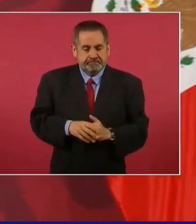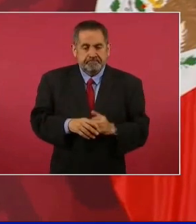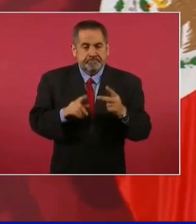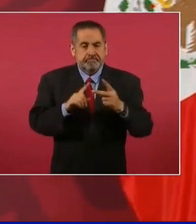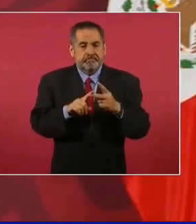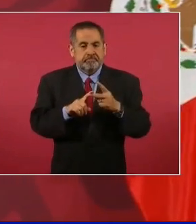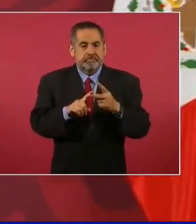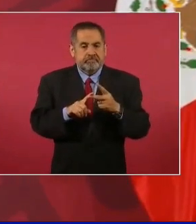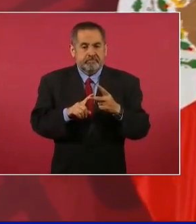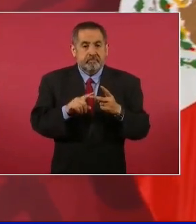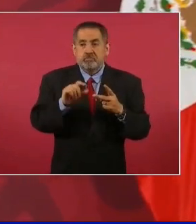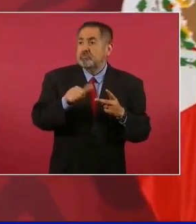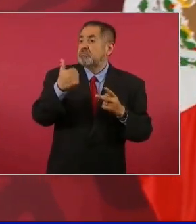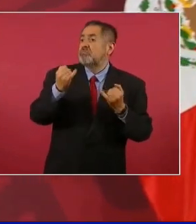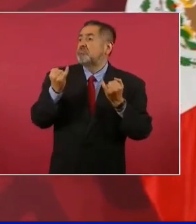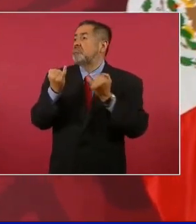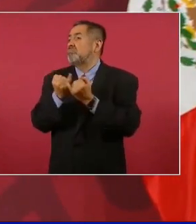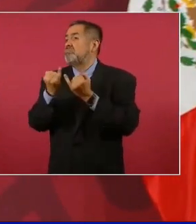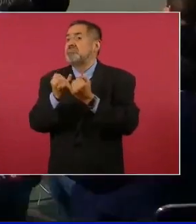Y nadie como él,